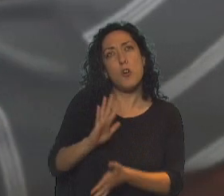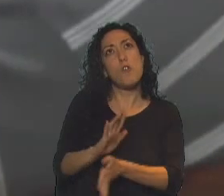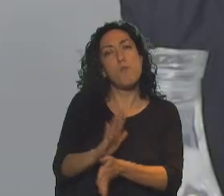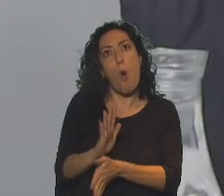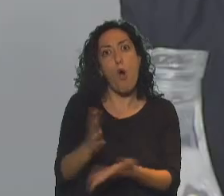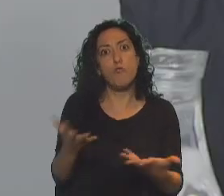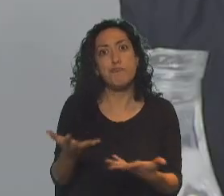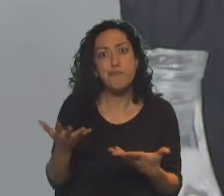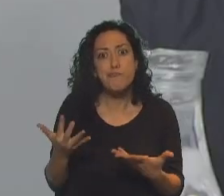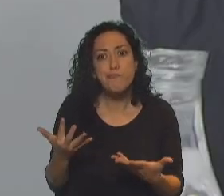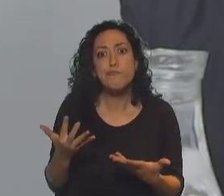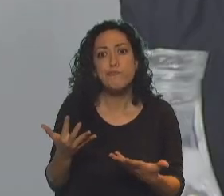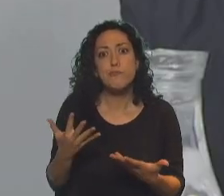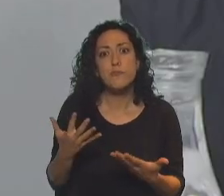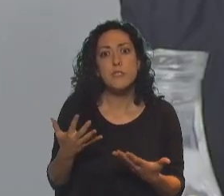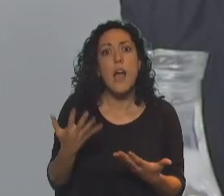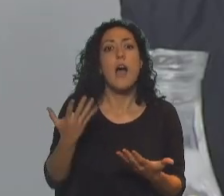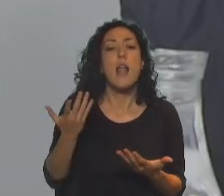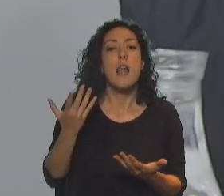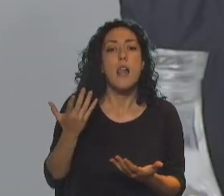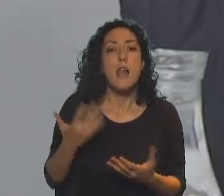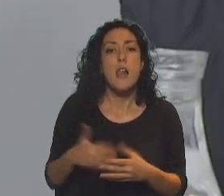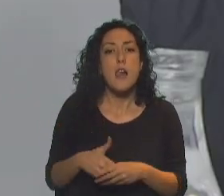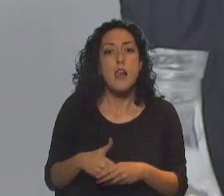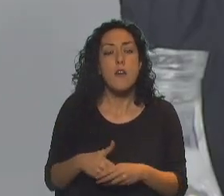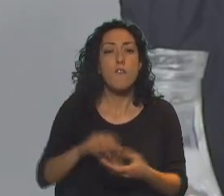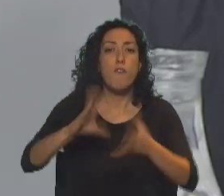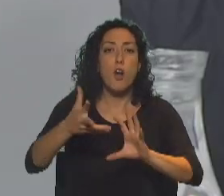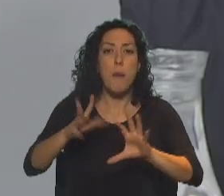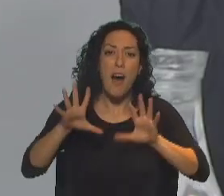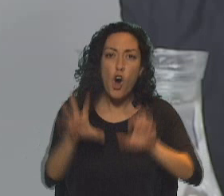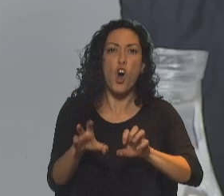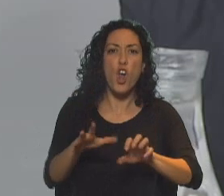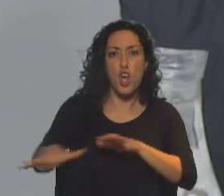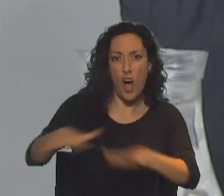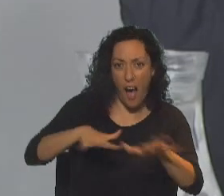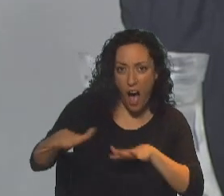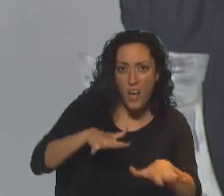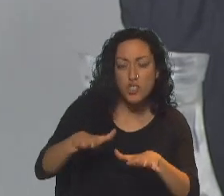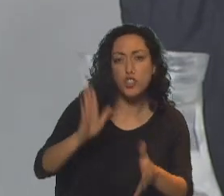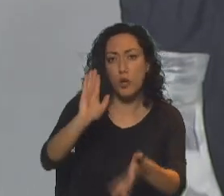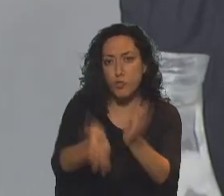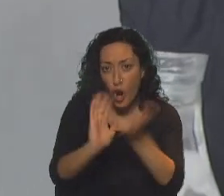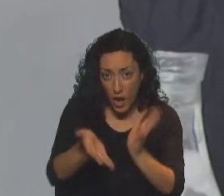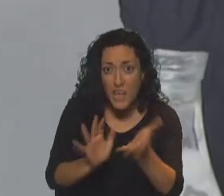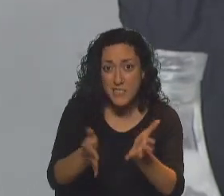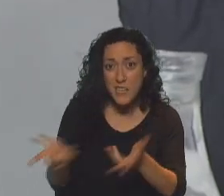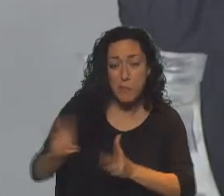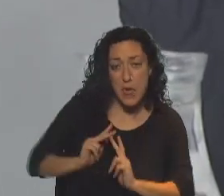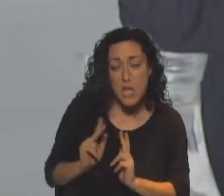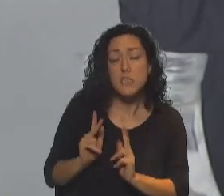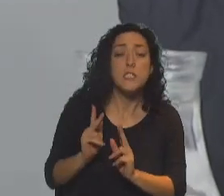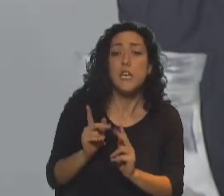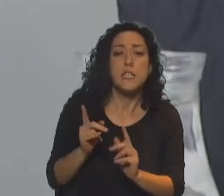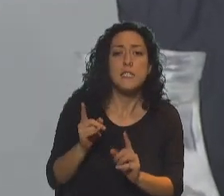que los actos de odio y de violencia siempre